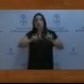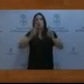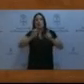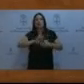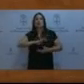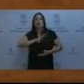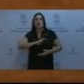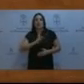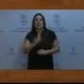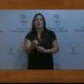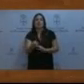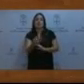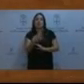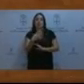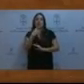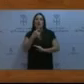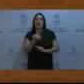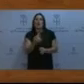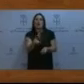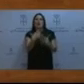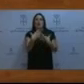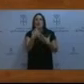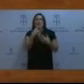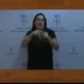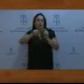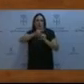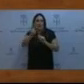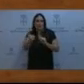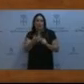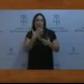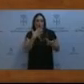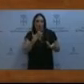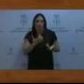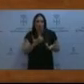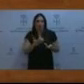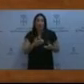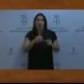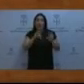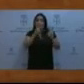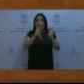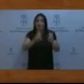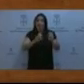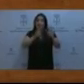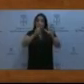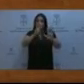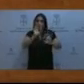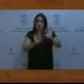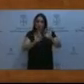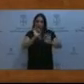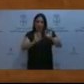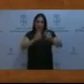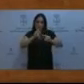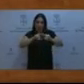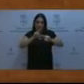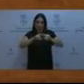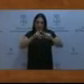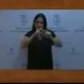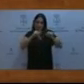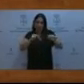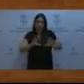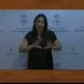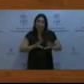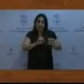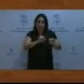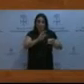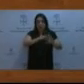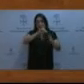un comunicado en el que, entre otras cuestiones, señalan que el hecho de que se reserve el 8% de la facturación del Principado a contratos con centros especiales